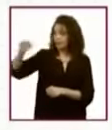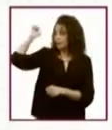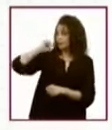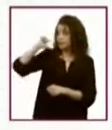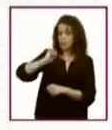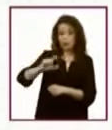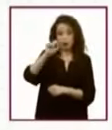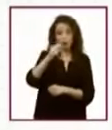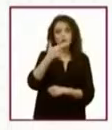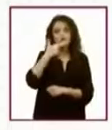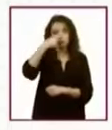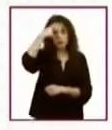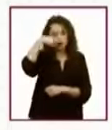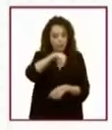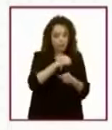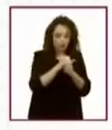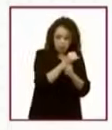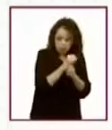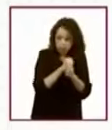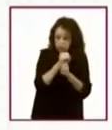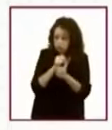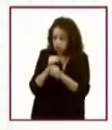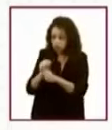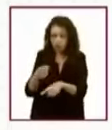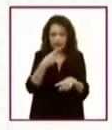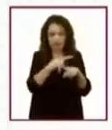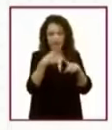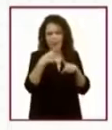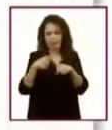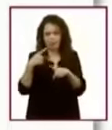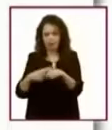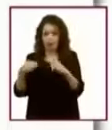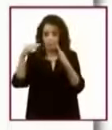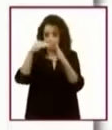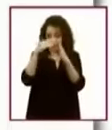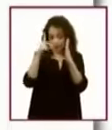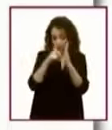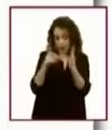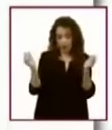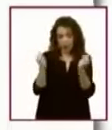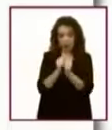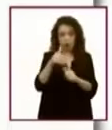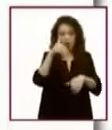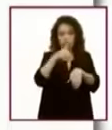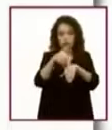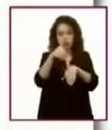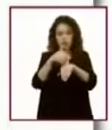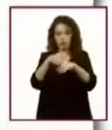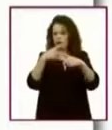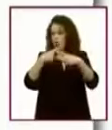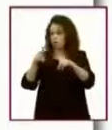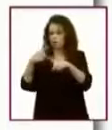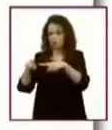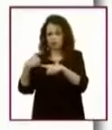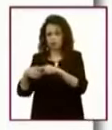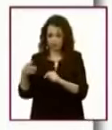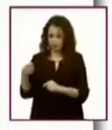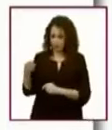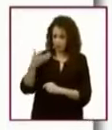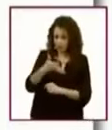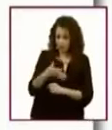de investigación en diversas disciplinas un método con números aleatorios denominado método Monte